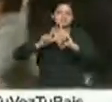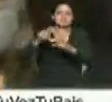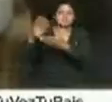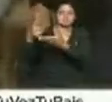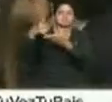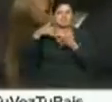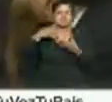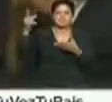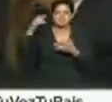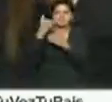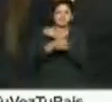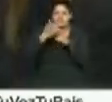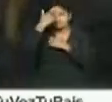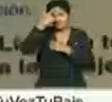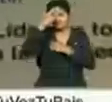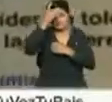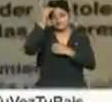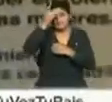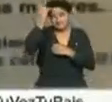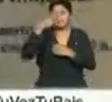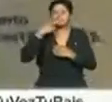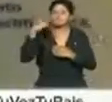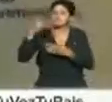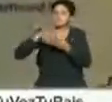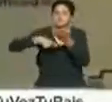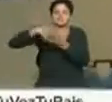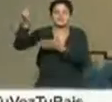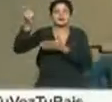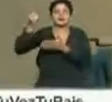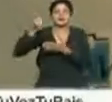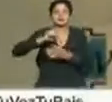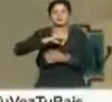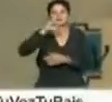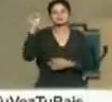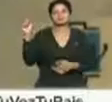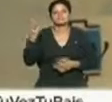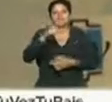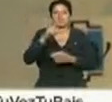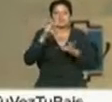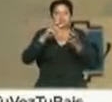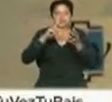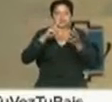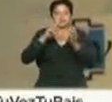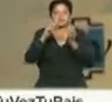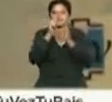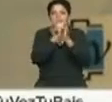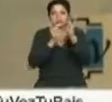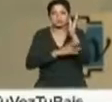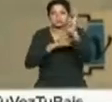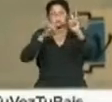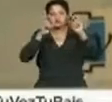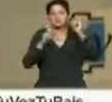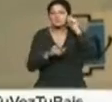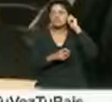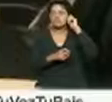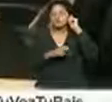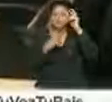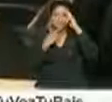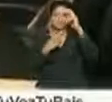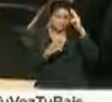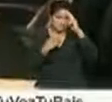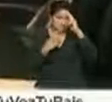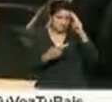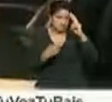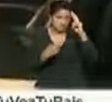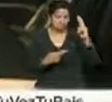cooperación alemana y es implementada a través del programa Combo Mujer y de la empresa consultora Induction One, que desarrolló la